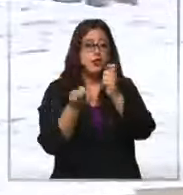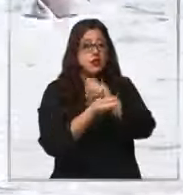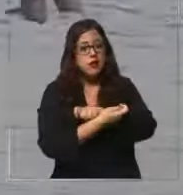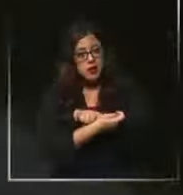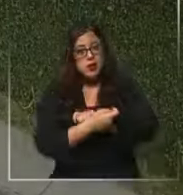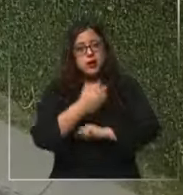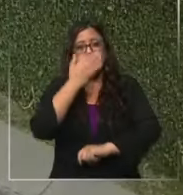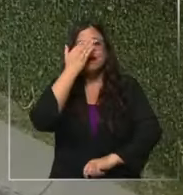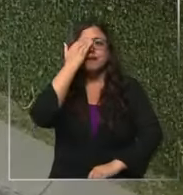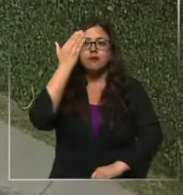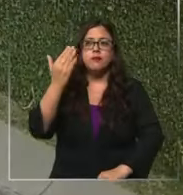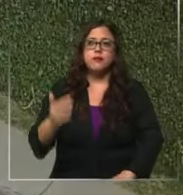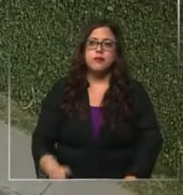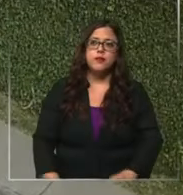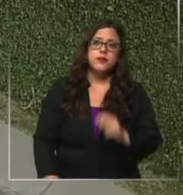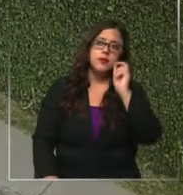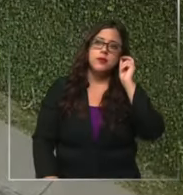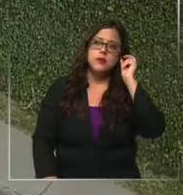verdadera pesadilla.